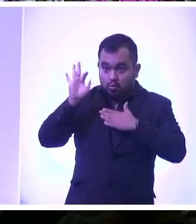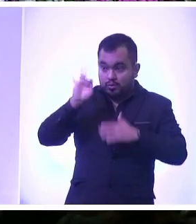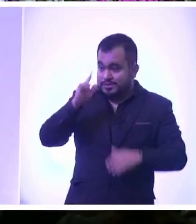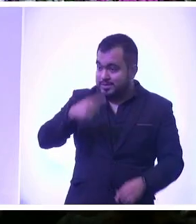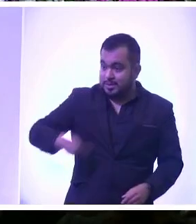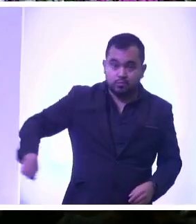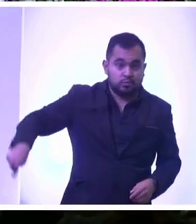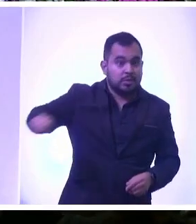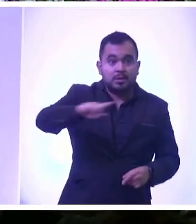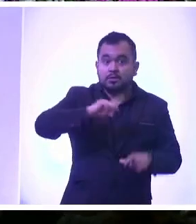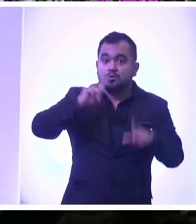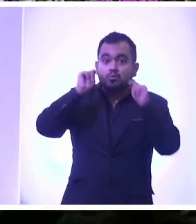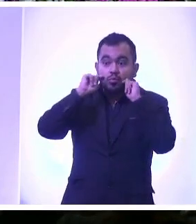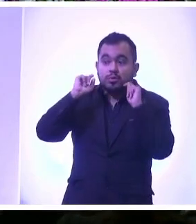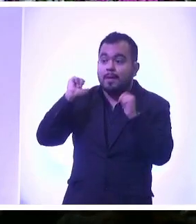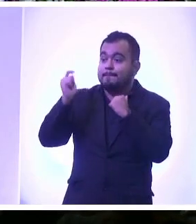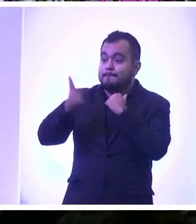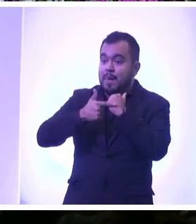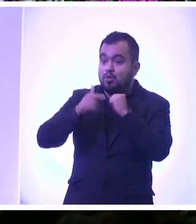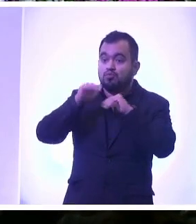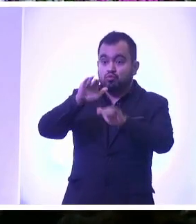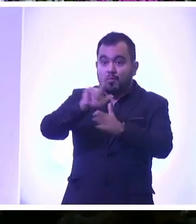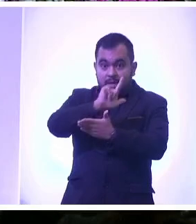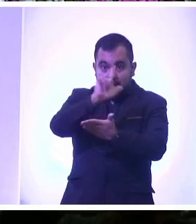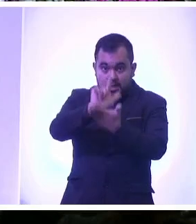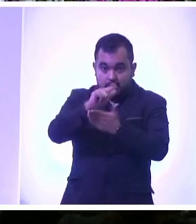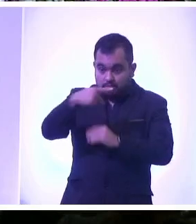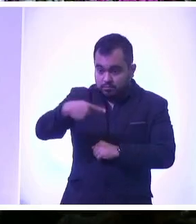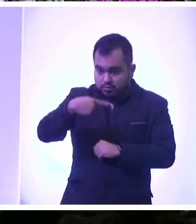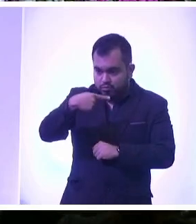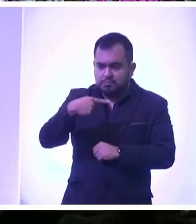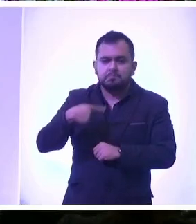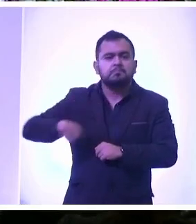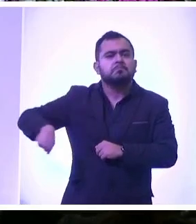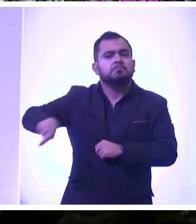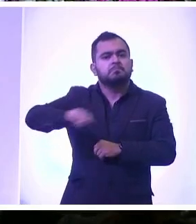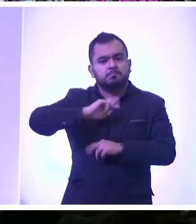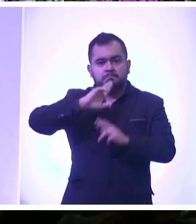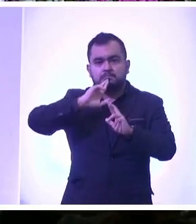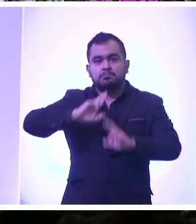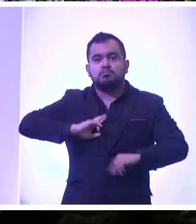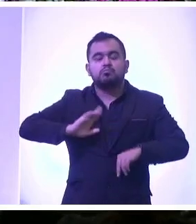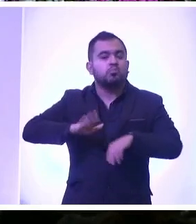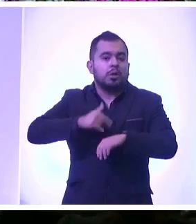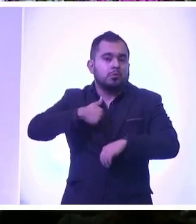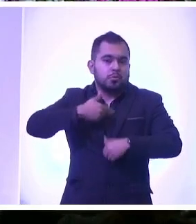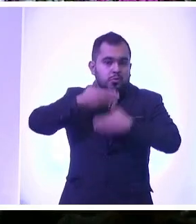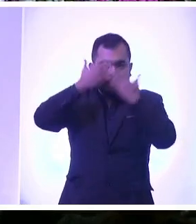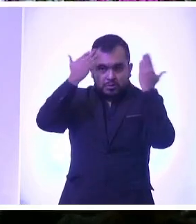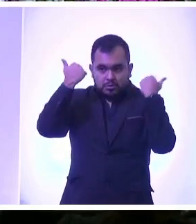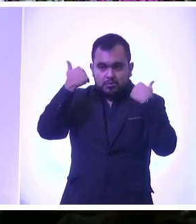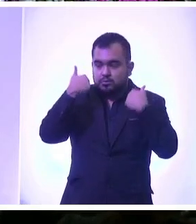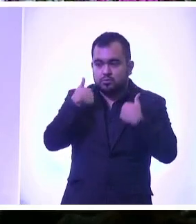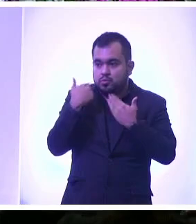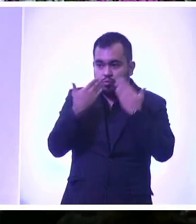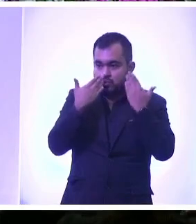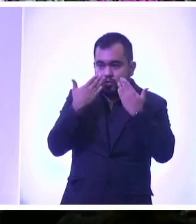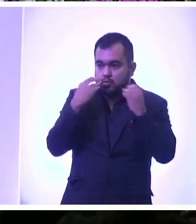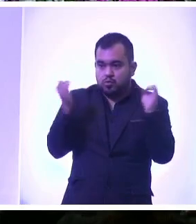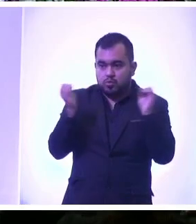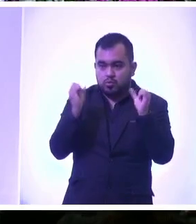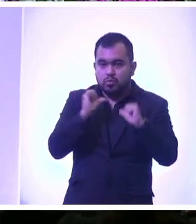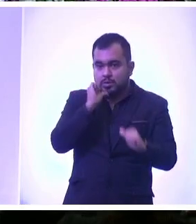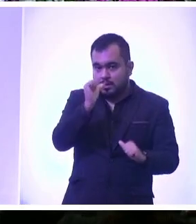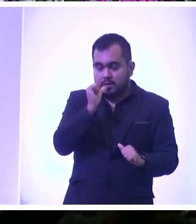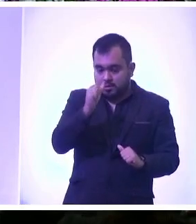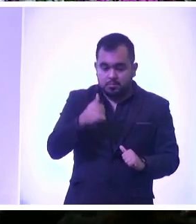ustedes me pregunta algo de leyes cualquiera de ustedes me da la vuelta porque no sé de leyes no estudio no estudio esto no